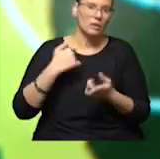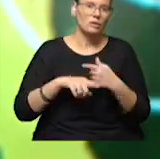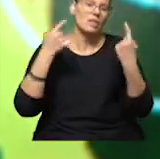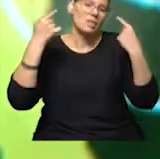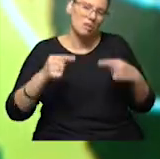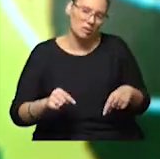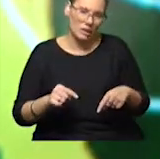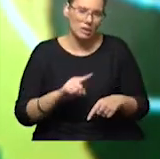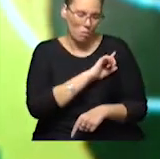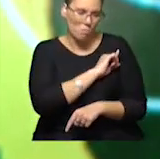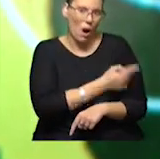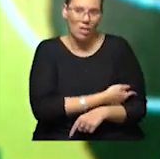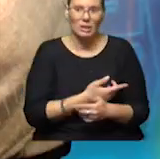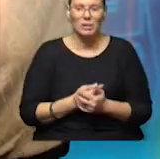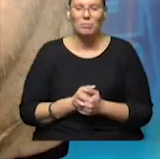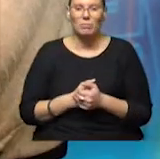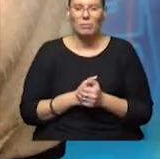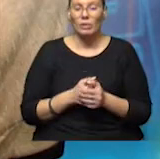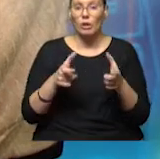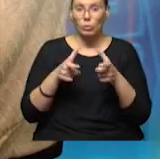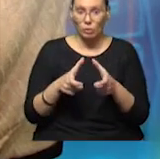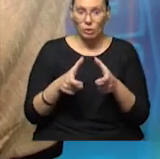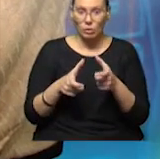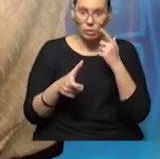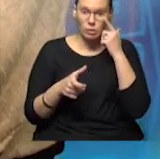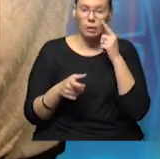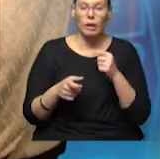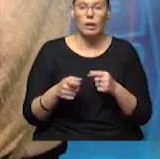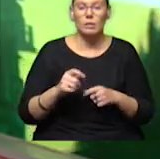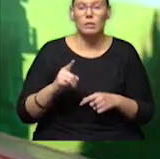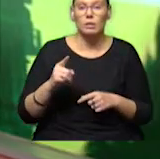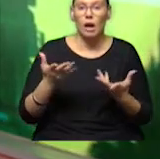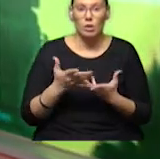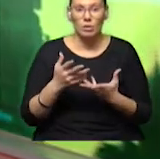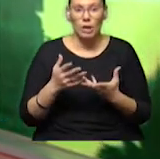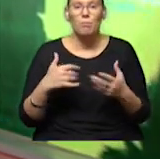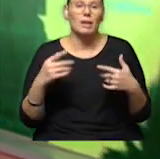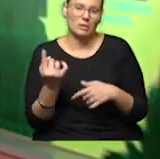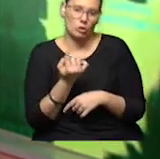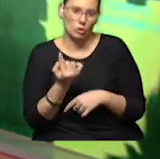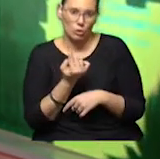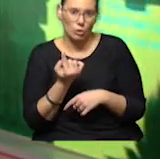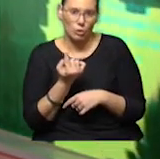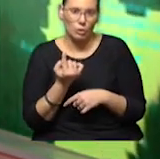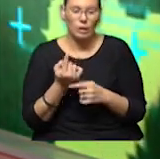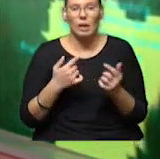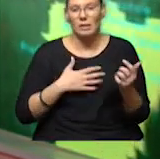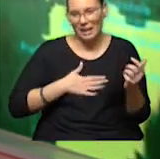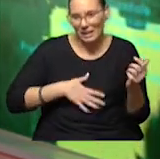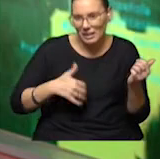ahí poderosa, ¿no? Excelente. Sí, bueno, porque, tu disco bio es un sí, disco... Igual ahora me van a ver más chiquita porque una baladita,